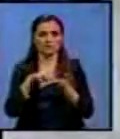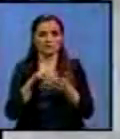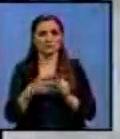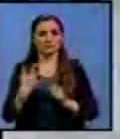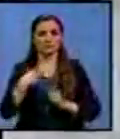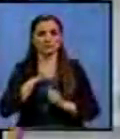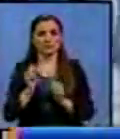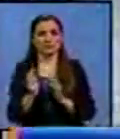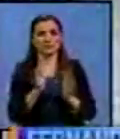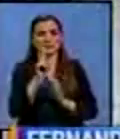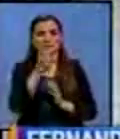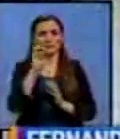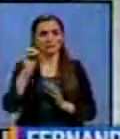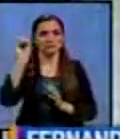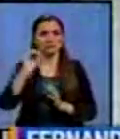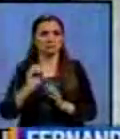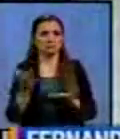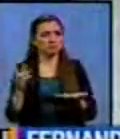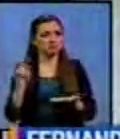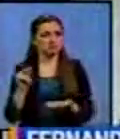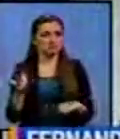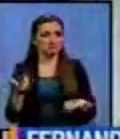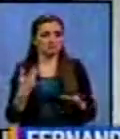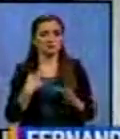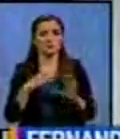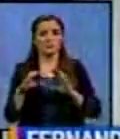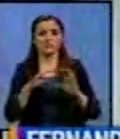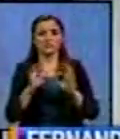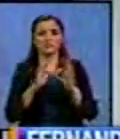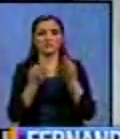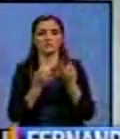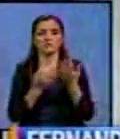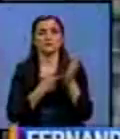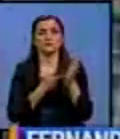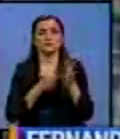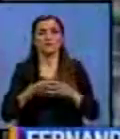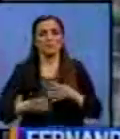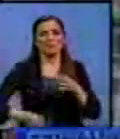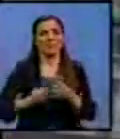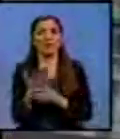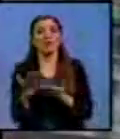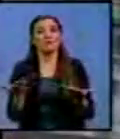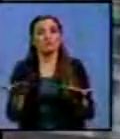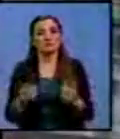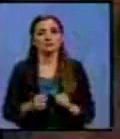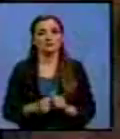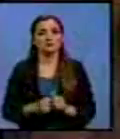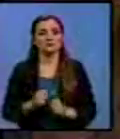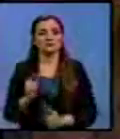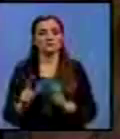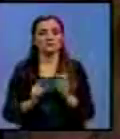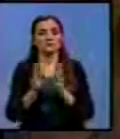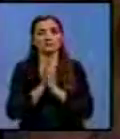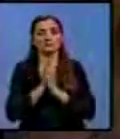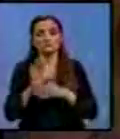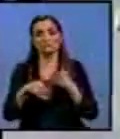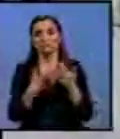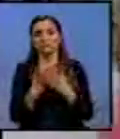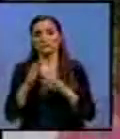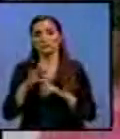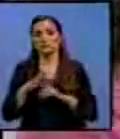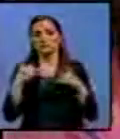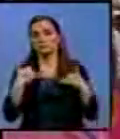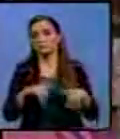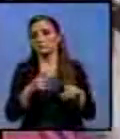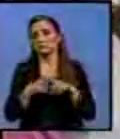estamos preparados al 100%. ¿Cómo poder comunicarse con la familia en una posible erupción? Los ciudadanos piden que las ferias sean continuas